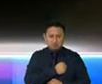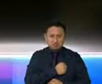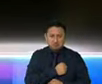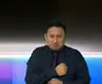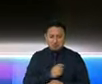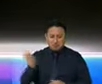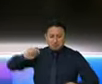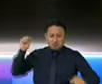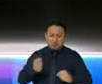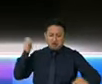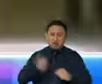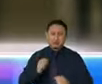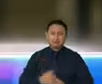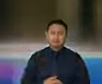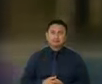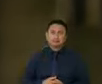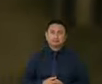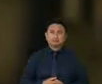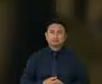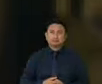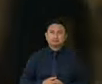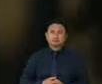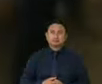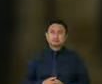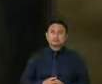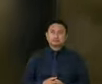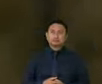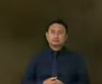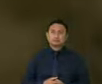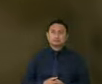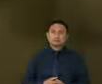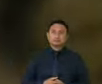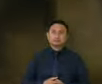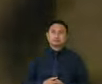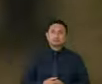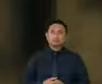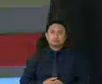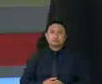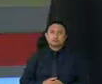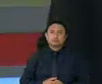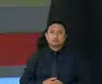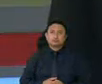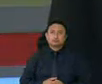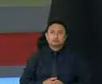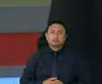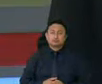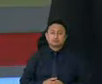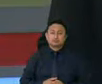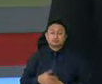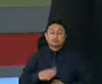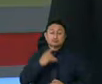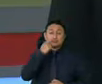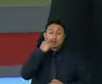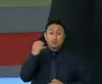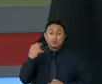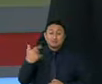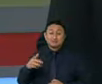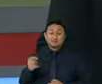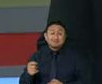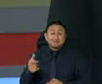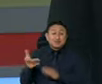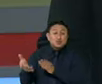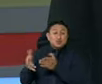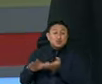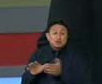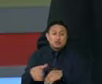mano propia. En Chimborazo informó Darwin Altamirano. Un hombre se salvó de morir tras